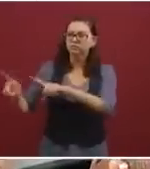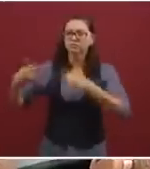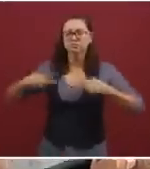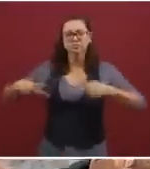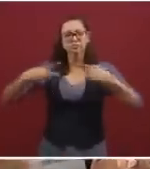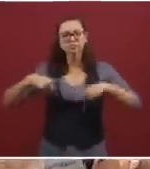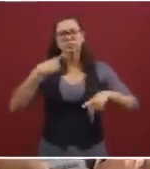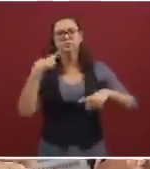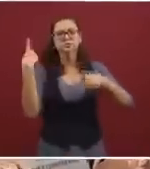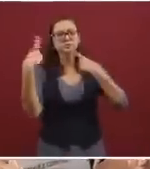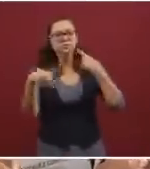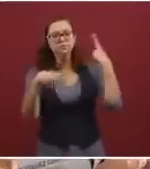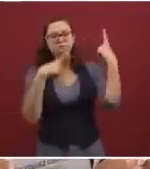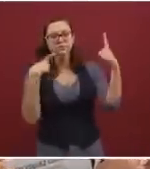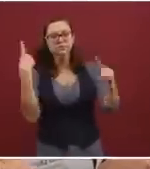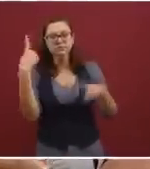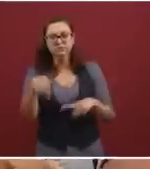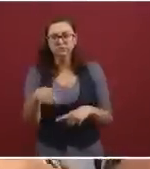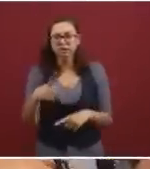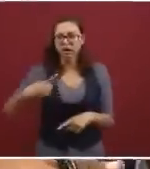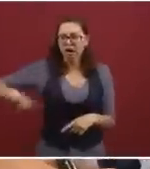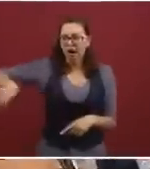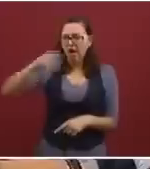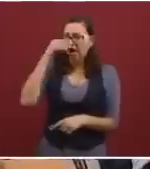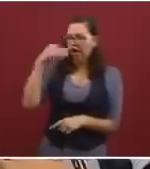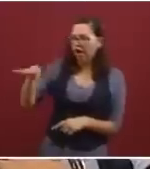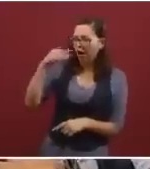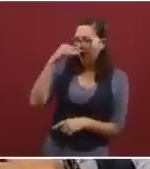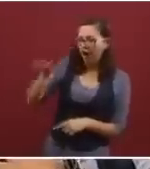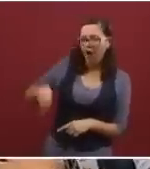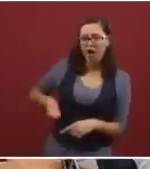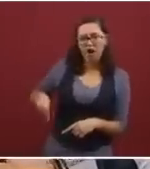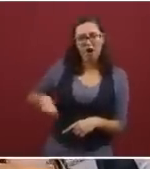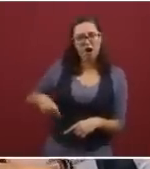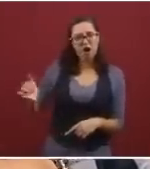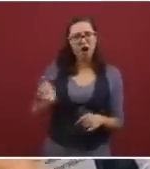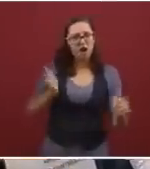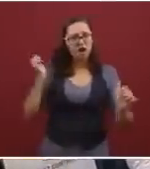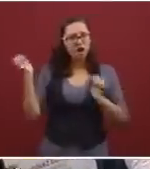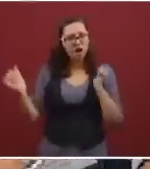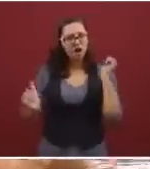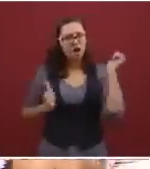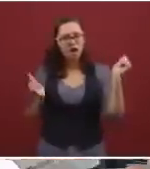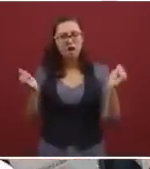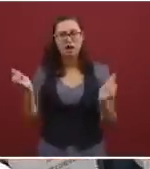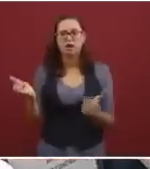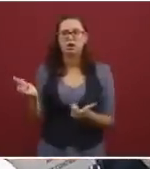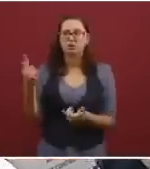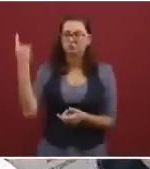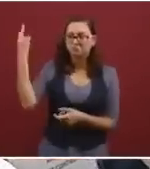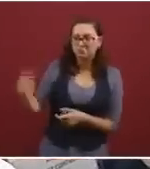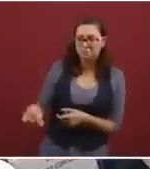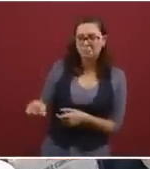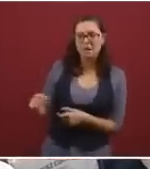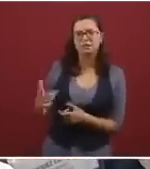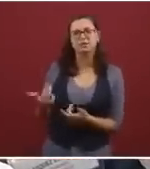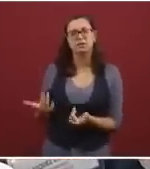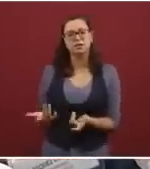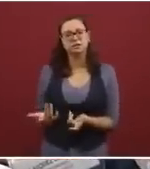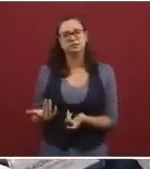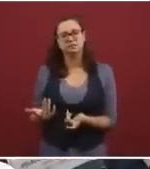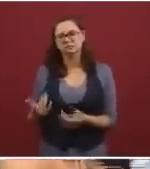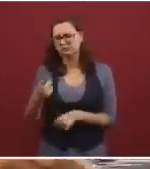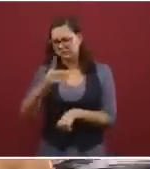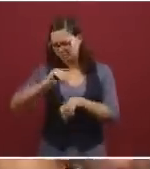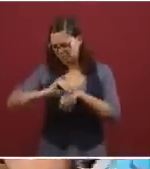que son chivos expiatorios o están ahí por consigna, que si en su gobierno